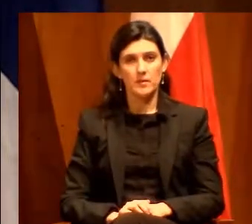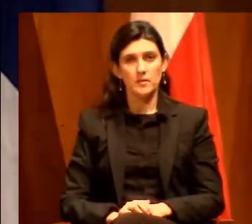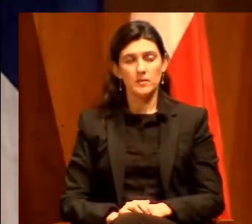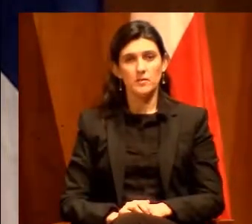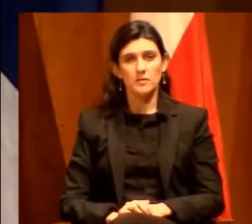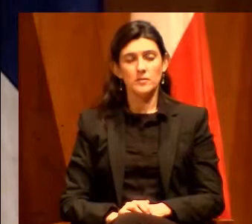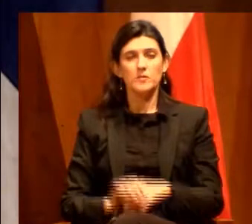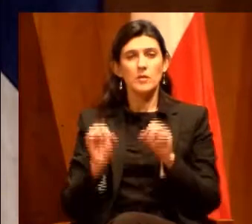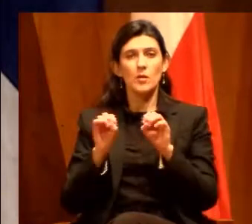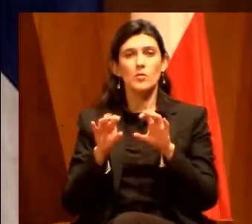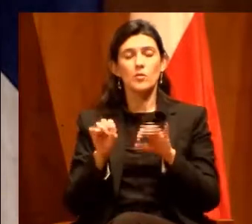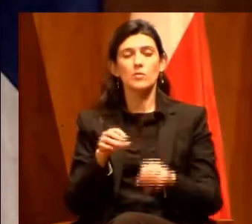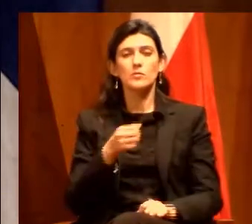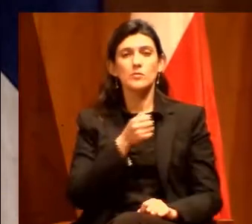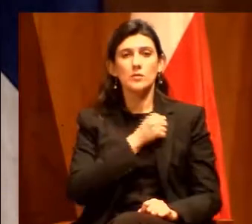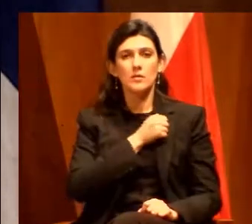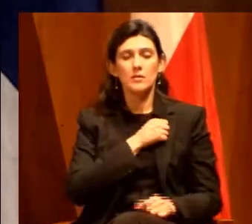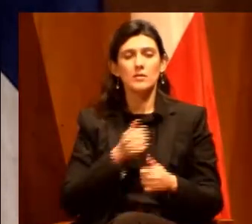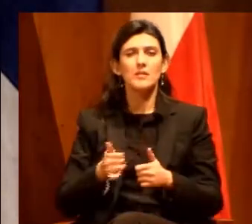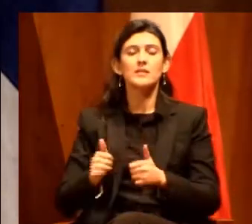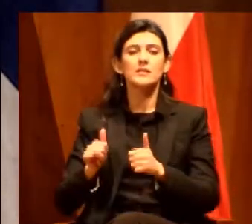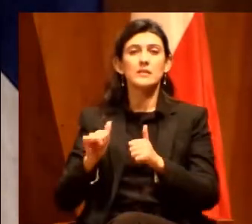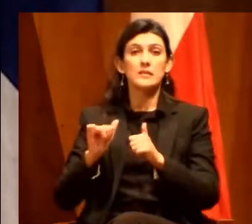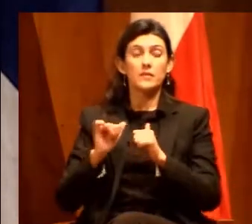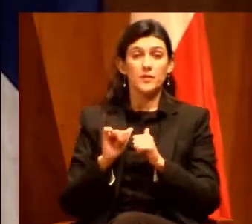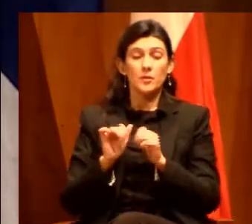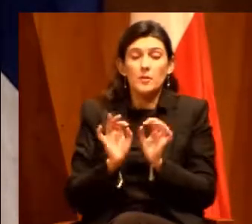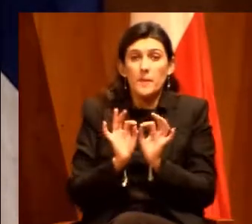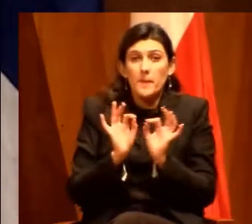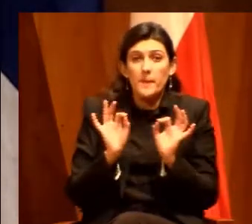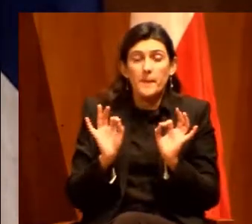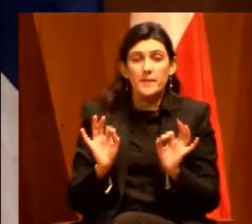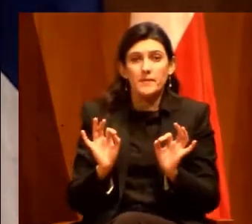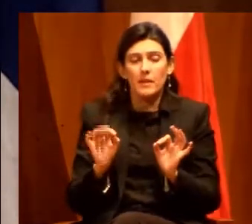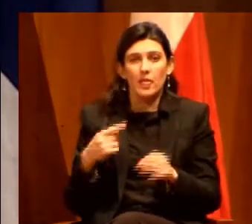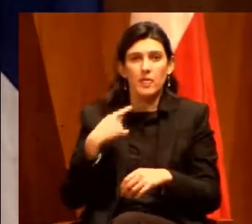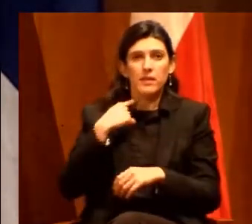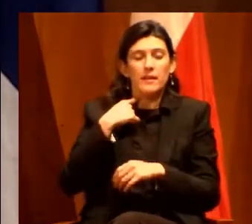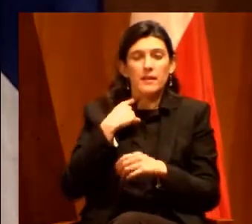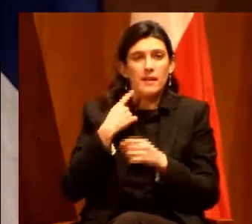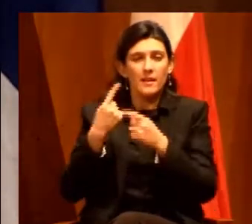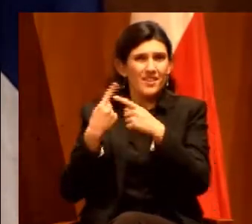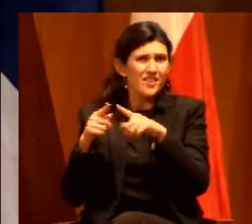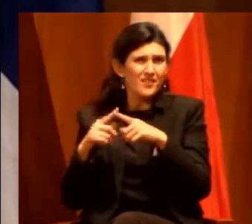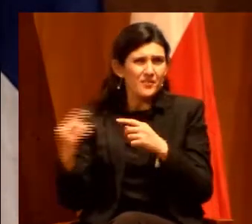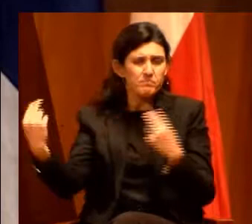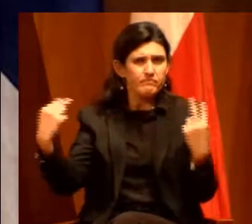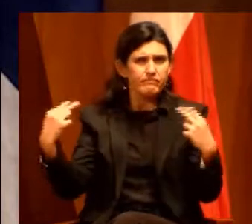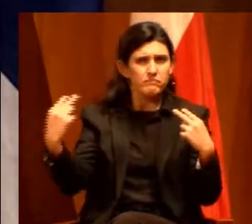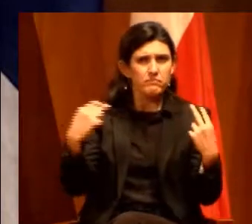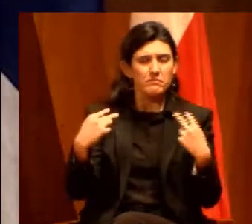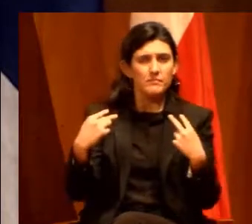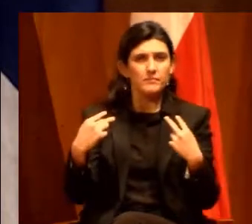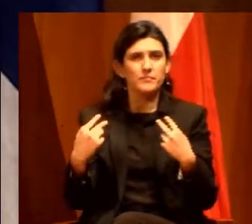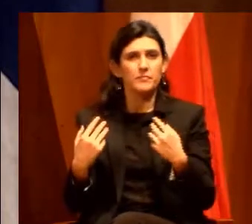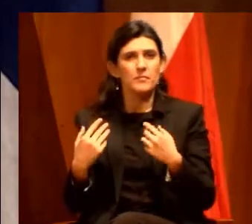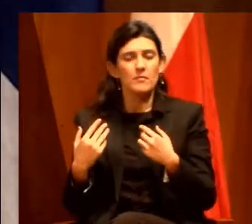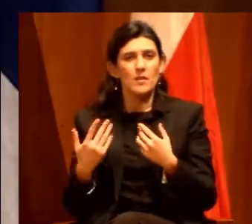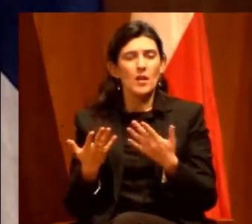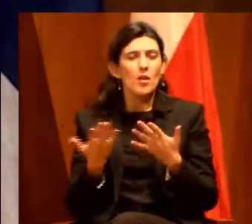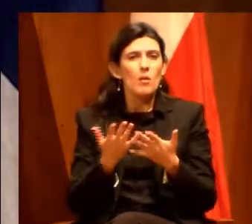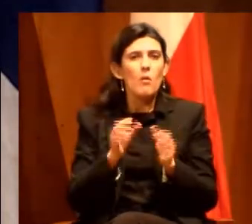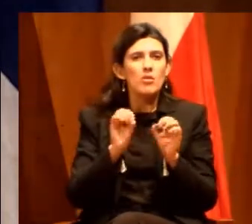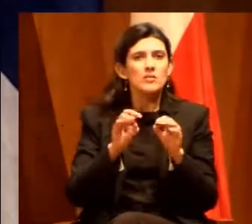La educación católica tiene desafíos y particularidades que nos interpelan de distintas miradas, como enseñar la